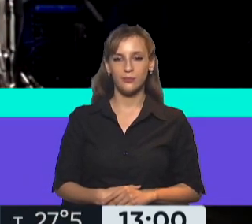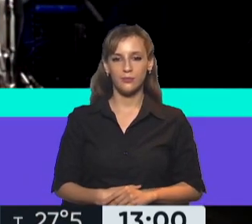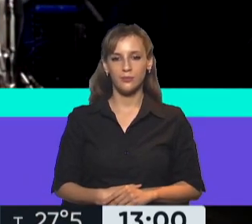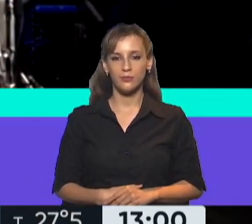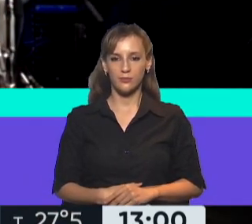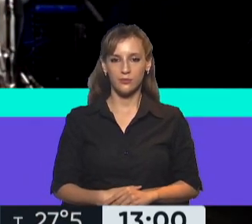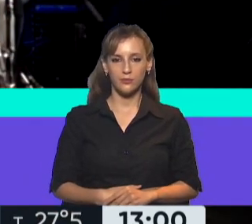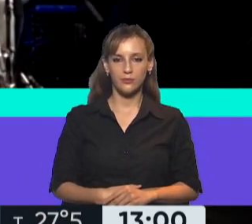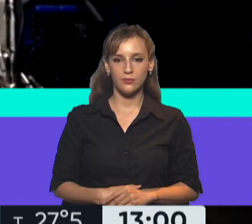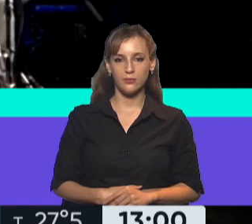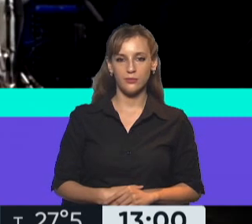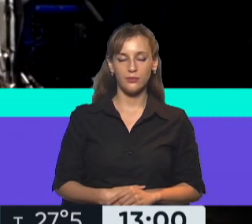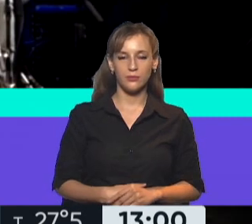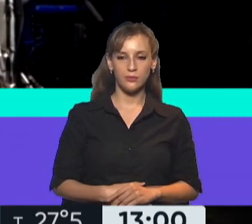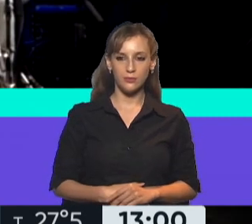estoy?